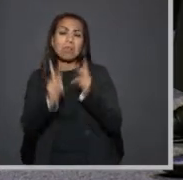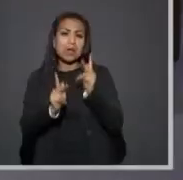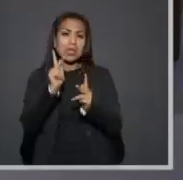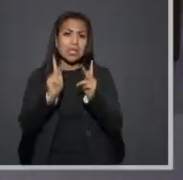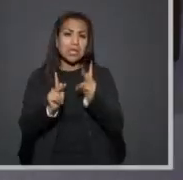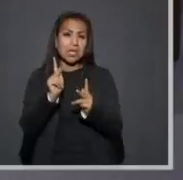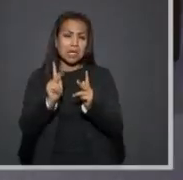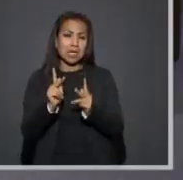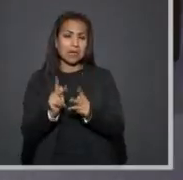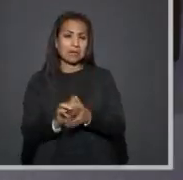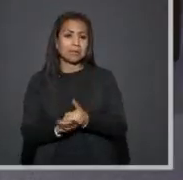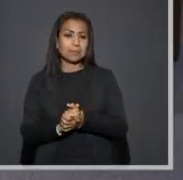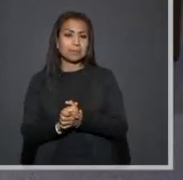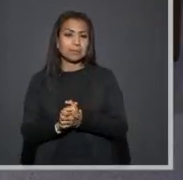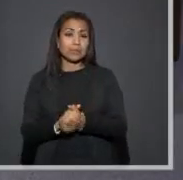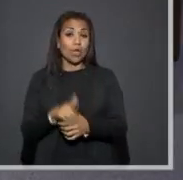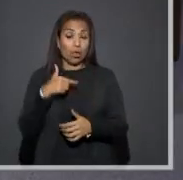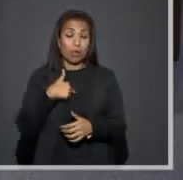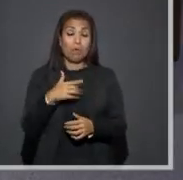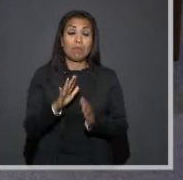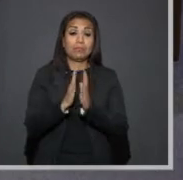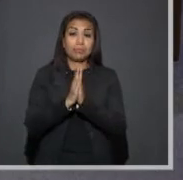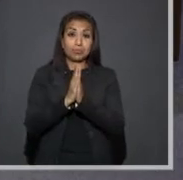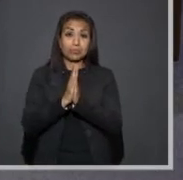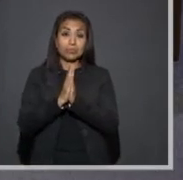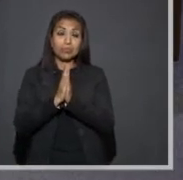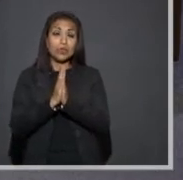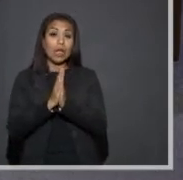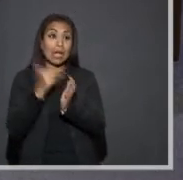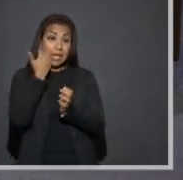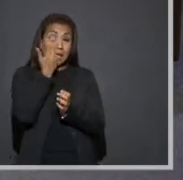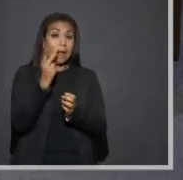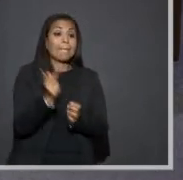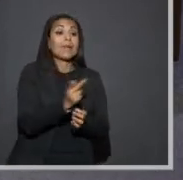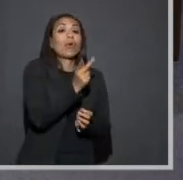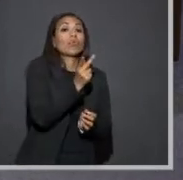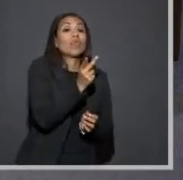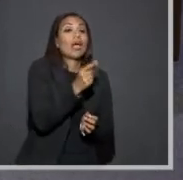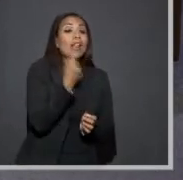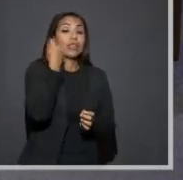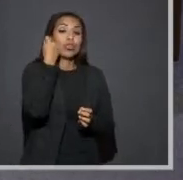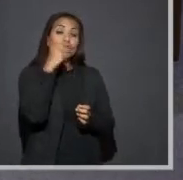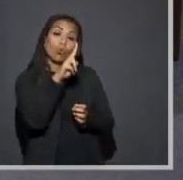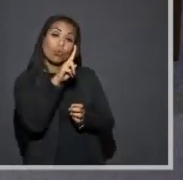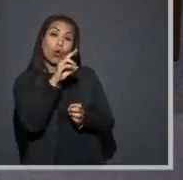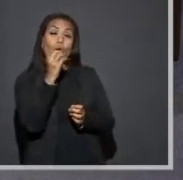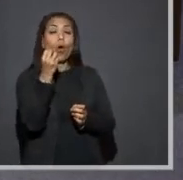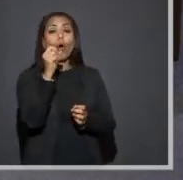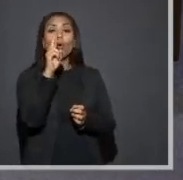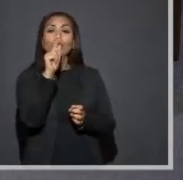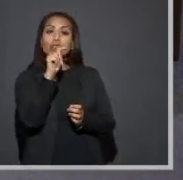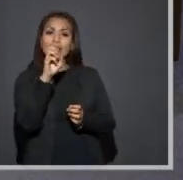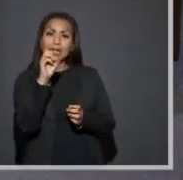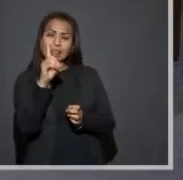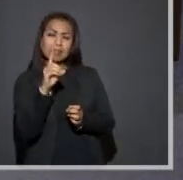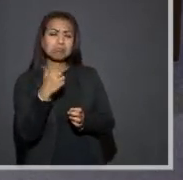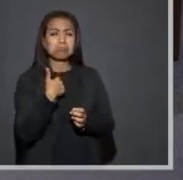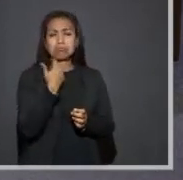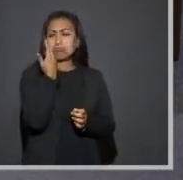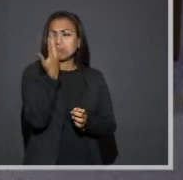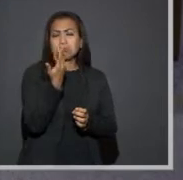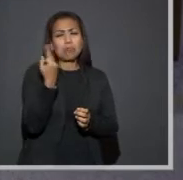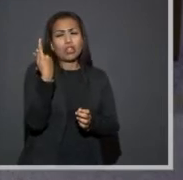Durante la entrevista, ¿gusta que le hablemos de tú? Digo, ya lo tuteaste unos segundos, pero ¿o prefiere que le hablemos de usted? No, de tú. De tú,